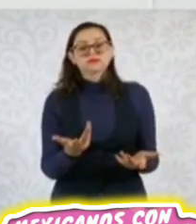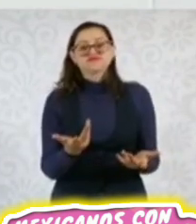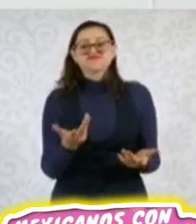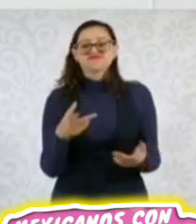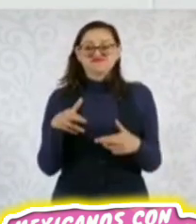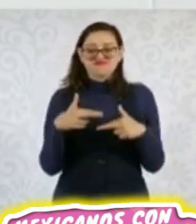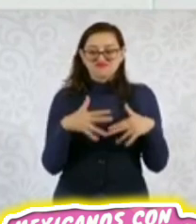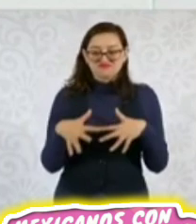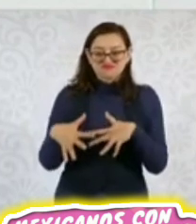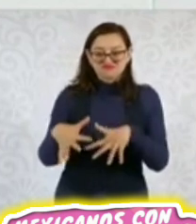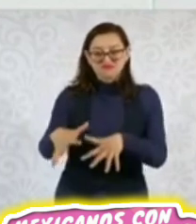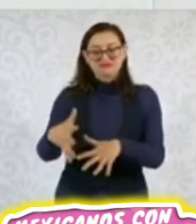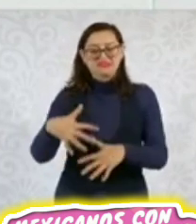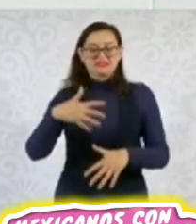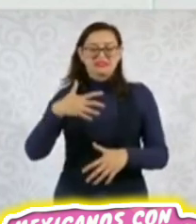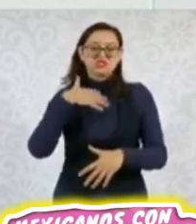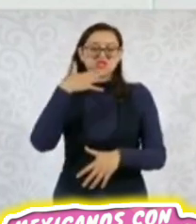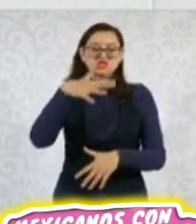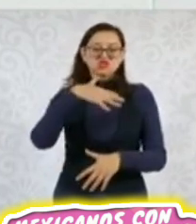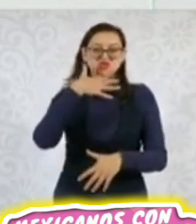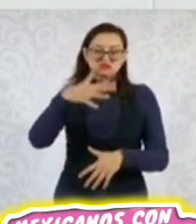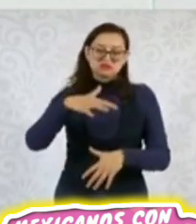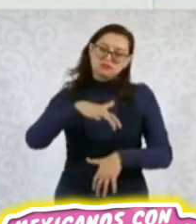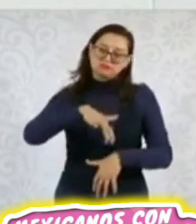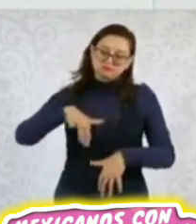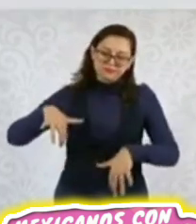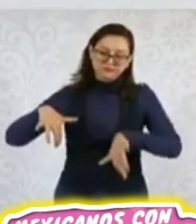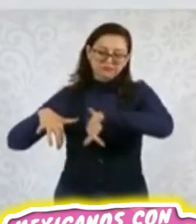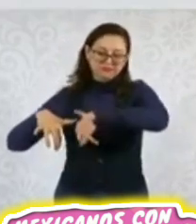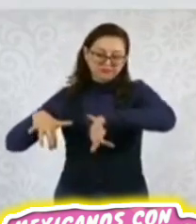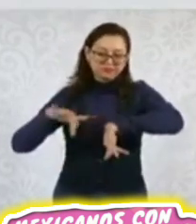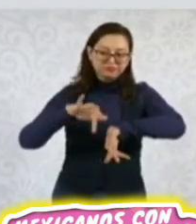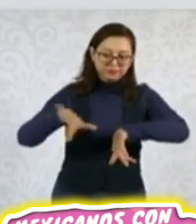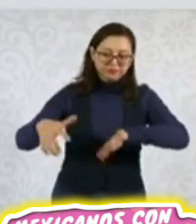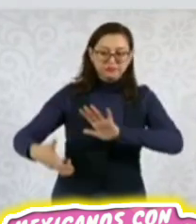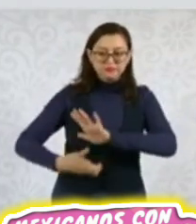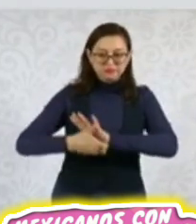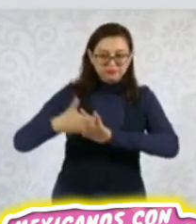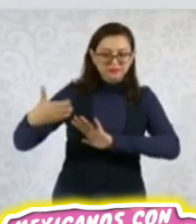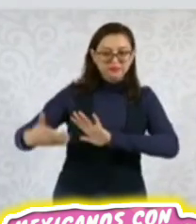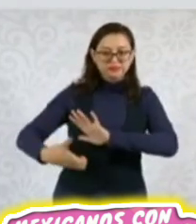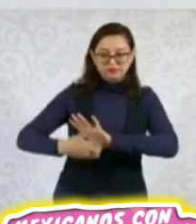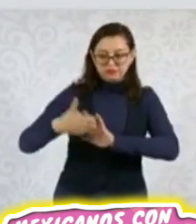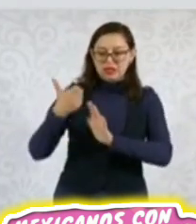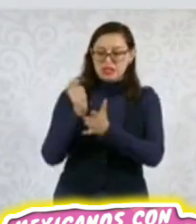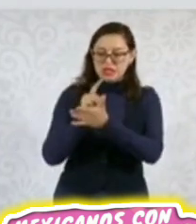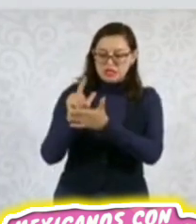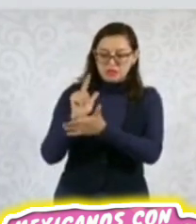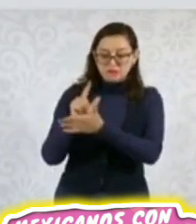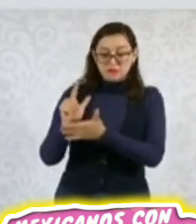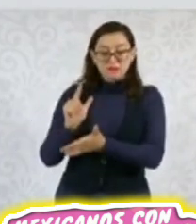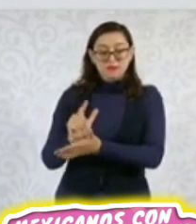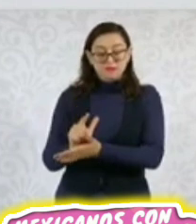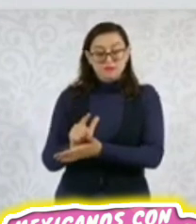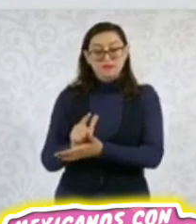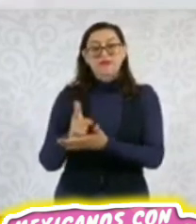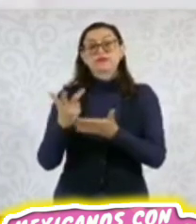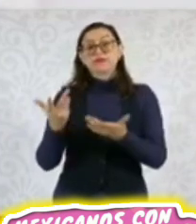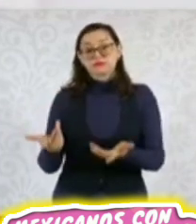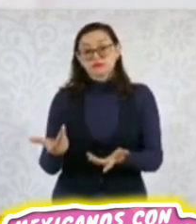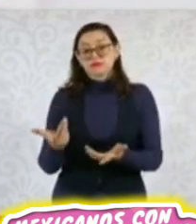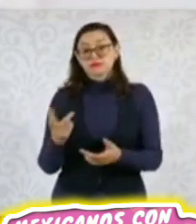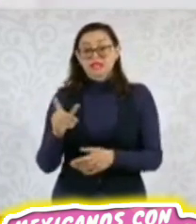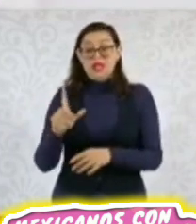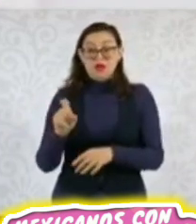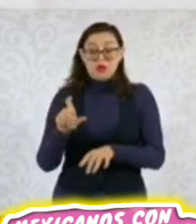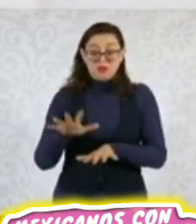desasolve de los ríos y algunos bordos que son indispensables para evitar que vuelva a haber